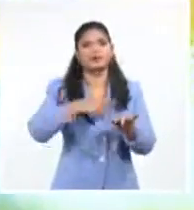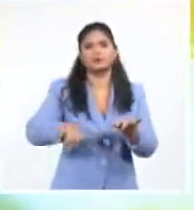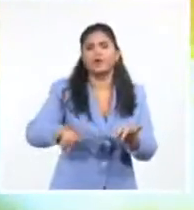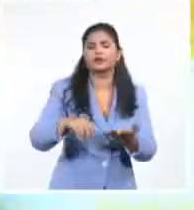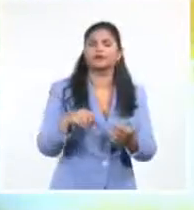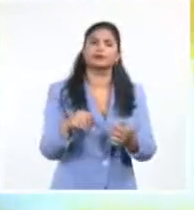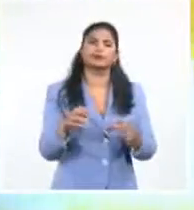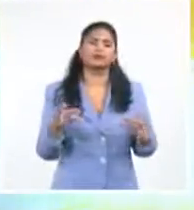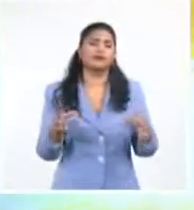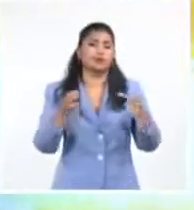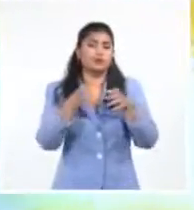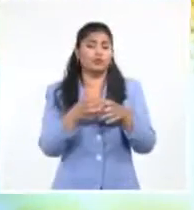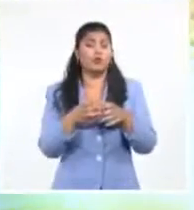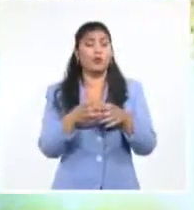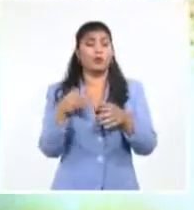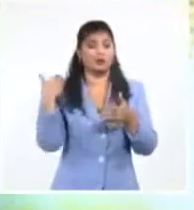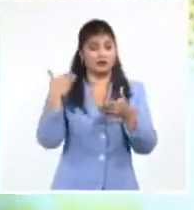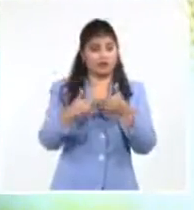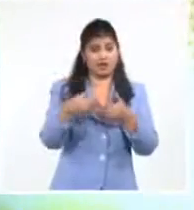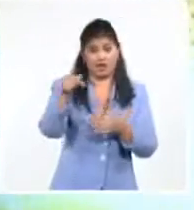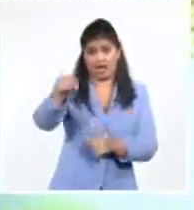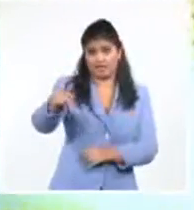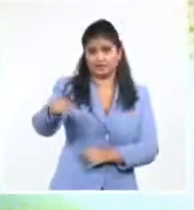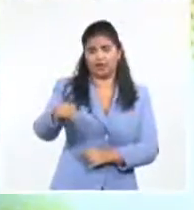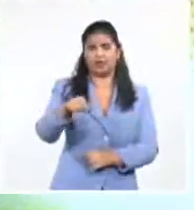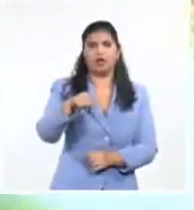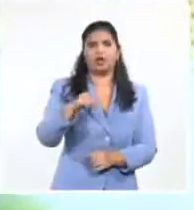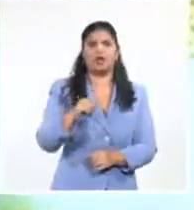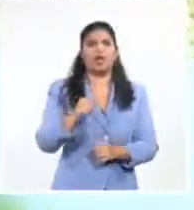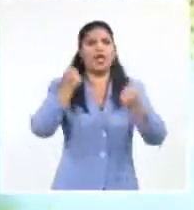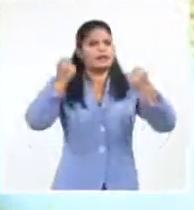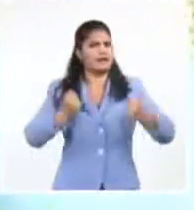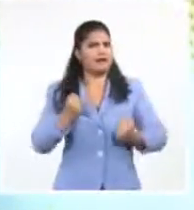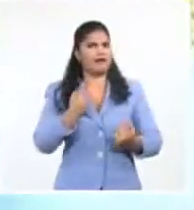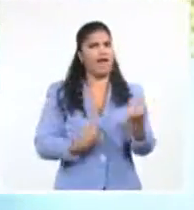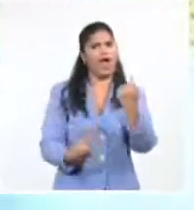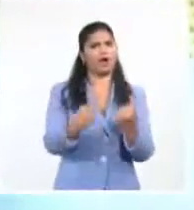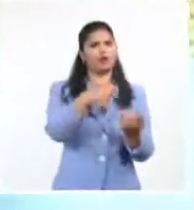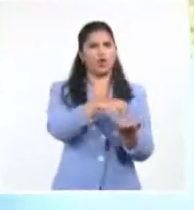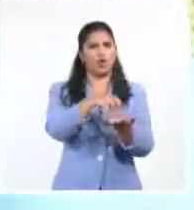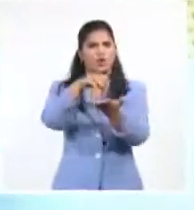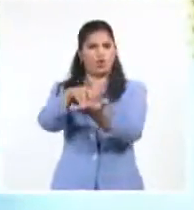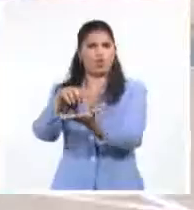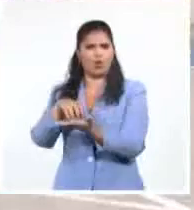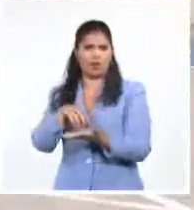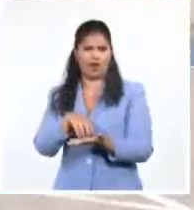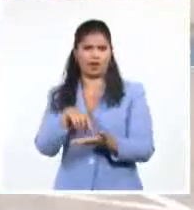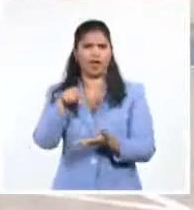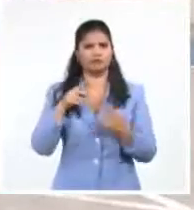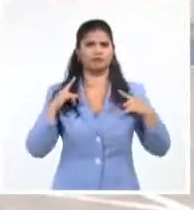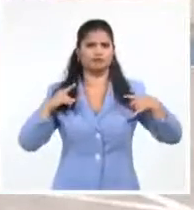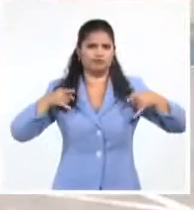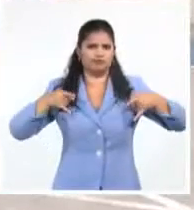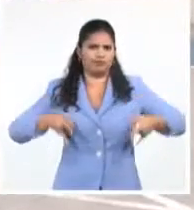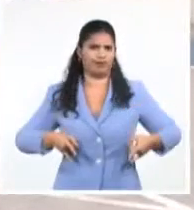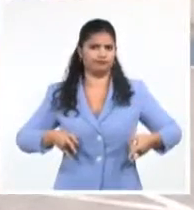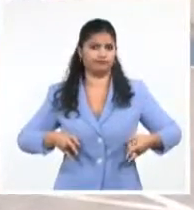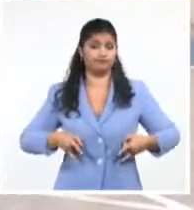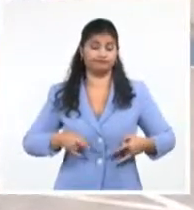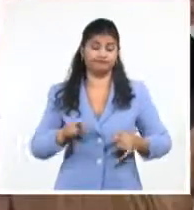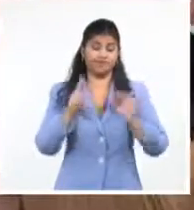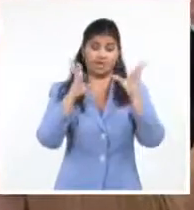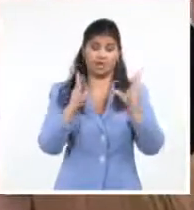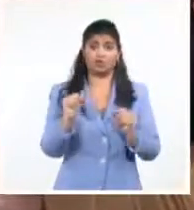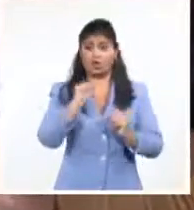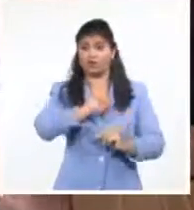Revolución Ciudadana se impone hasta este momento en los territorios más grandes e importantes políticamente hablando. Aunque los resultados oficiales se